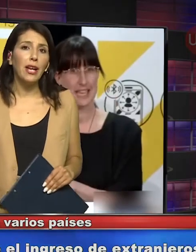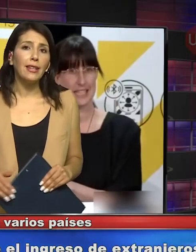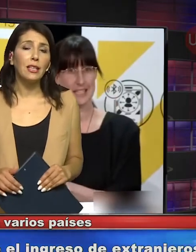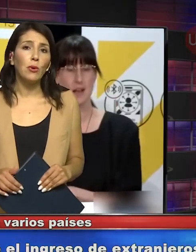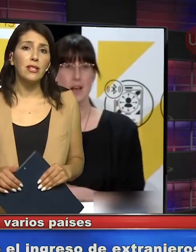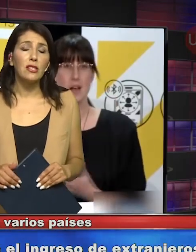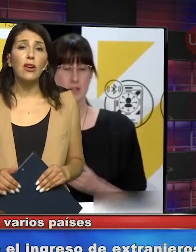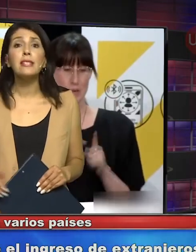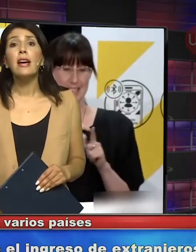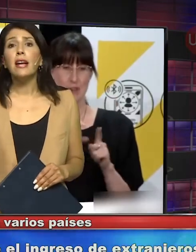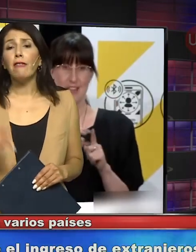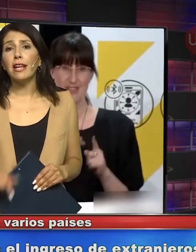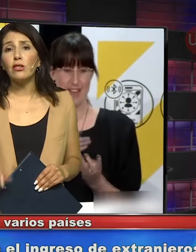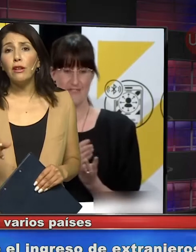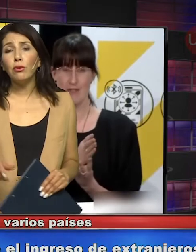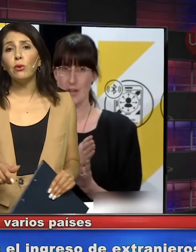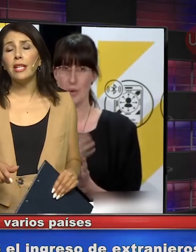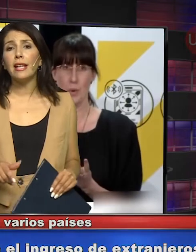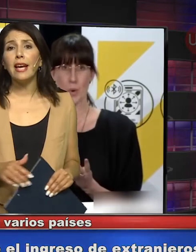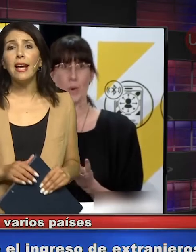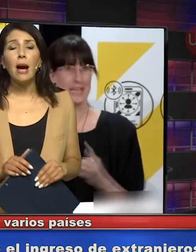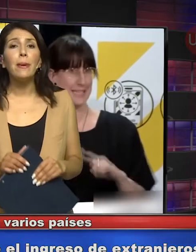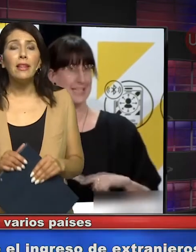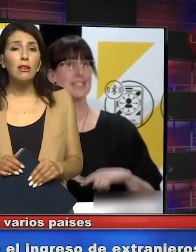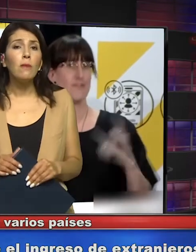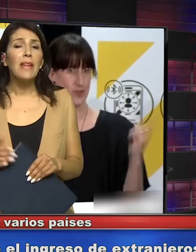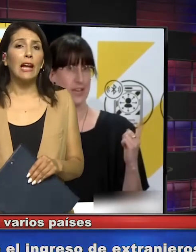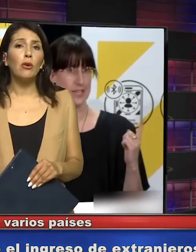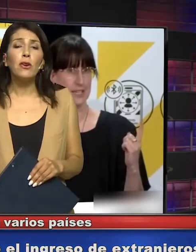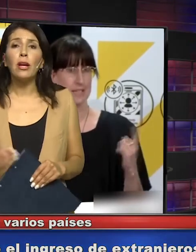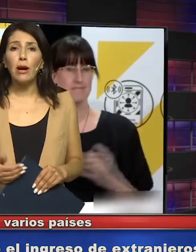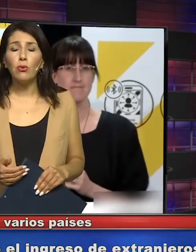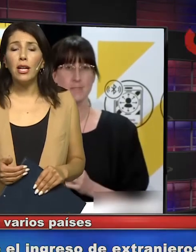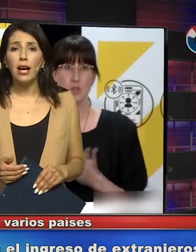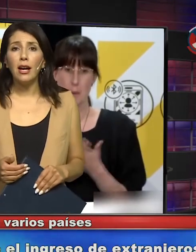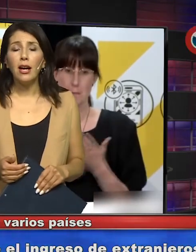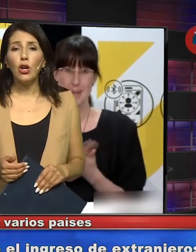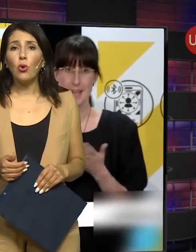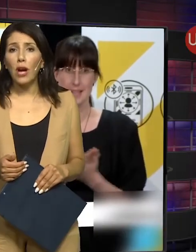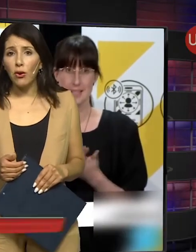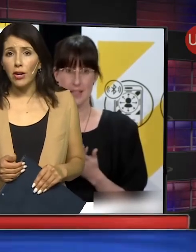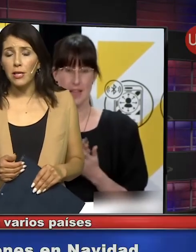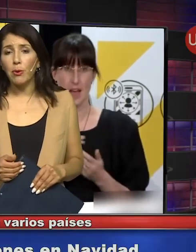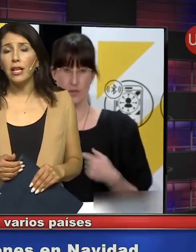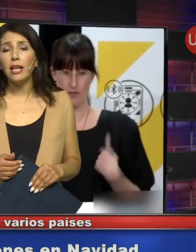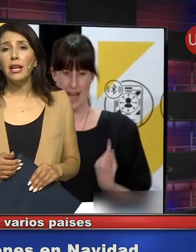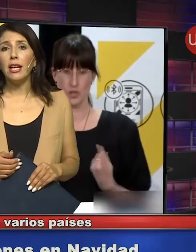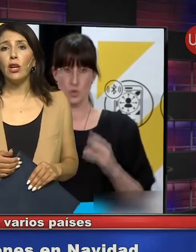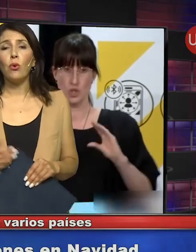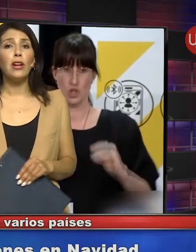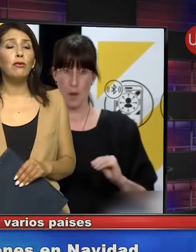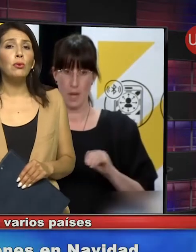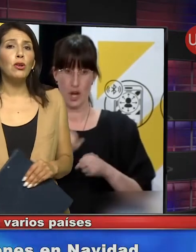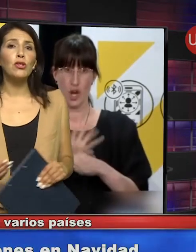toman ahora este tipo de decisiones la Federación de Fútbol italiana ha pedido al Gobierno que vacuné a los jugadores porque